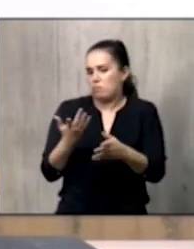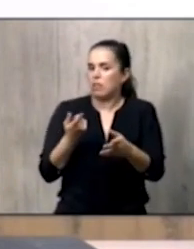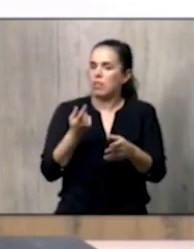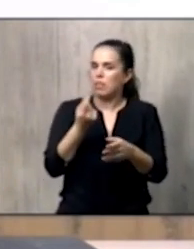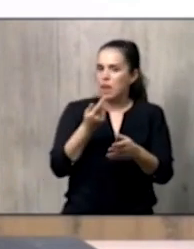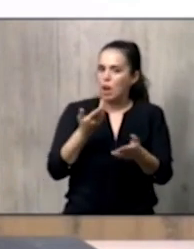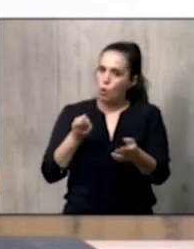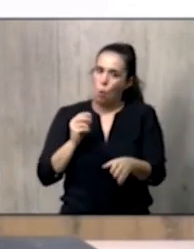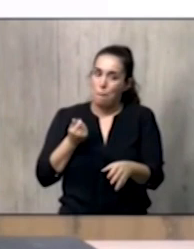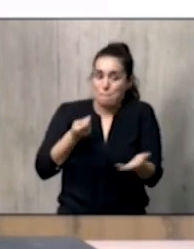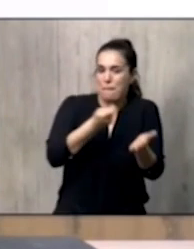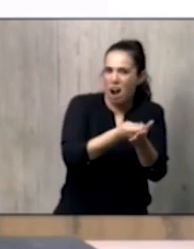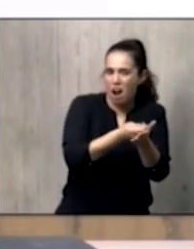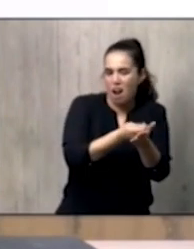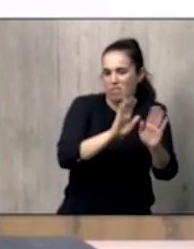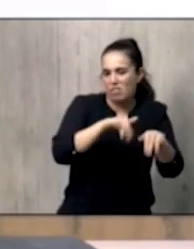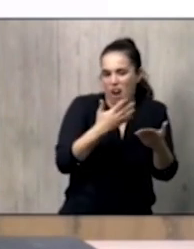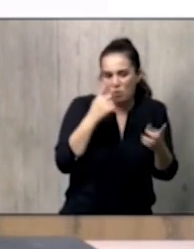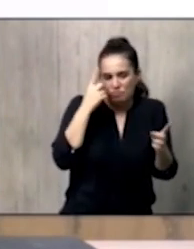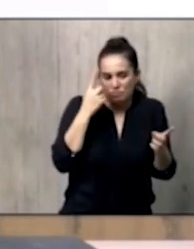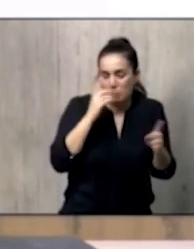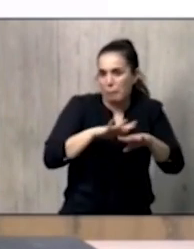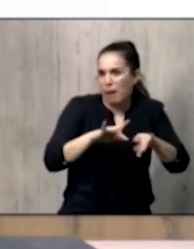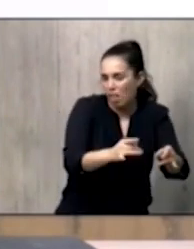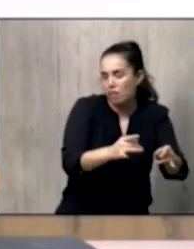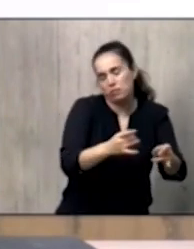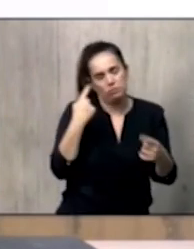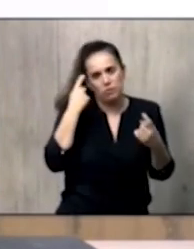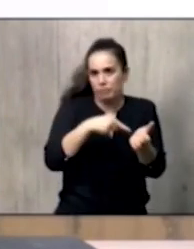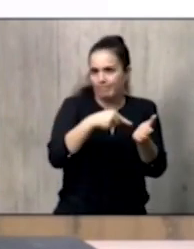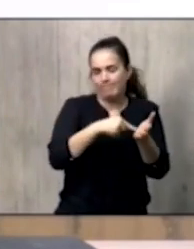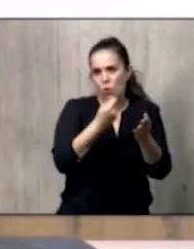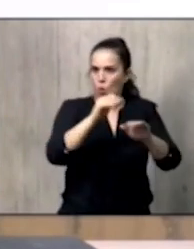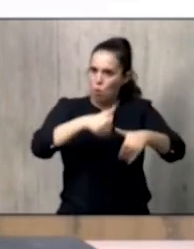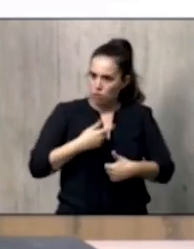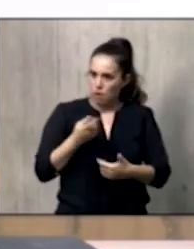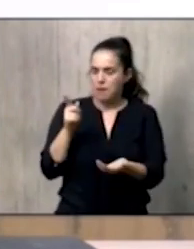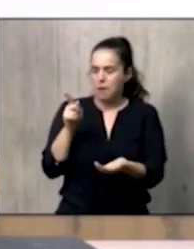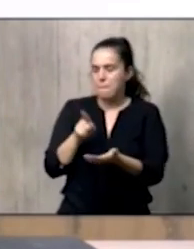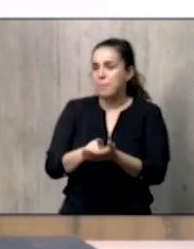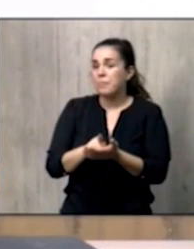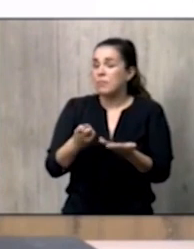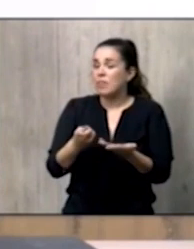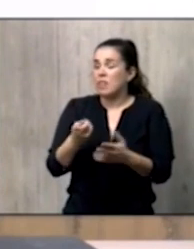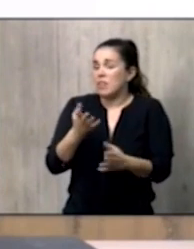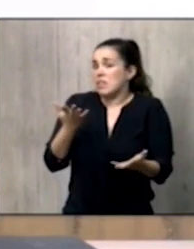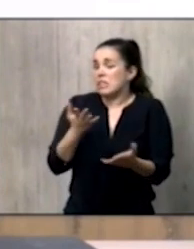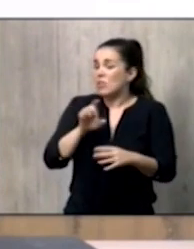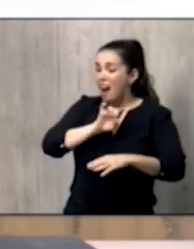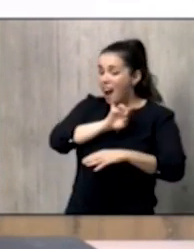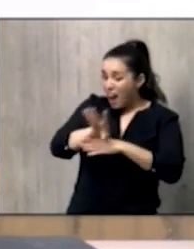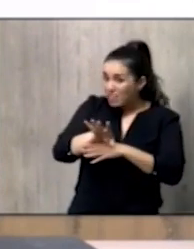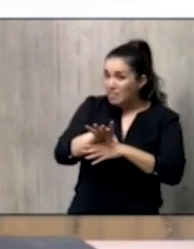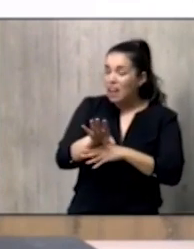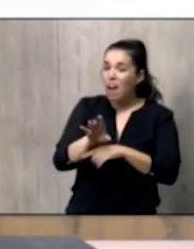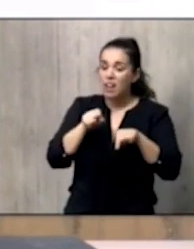cambio de nada. Yo le puedo repetir lo que dije antes, Bárbara, con su permiso. La carta se envía después de